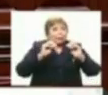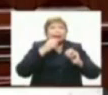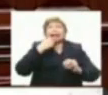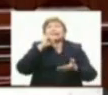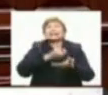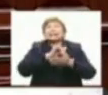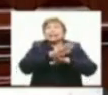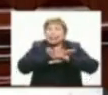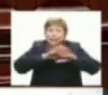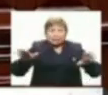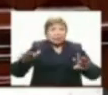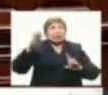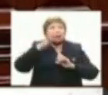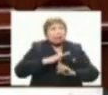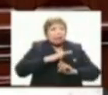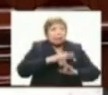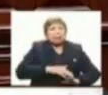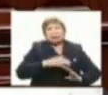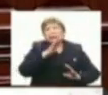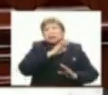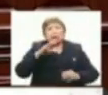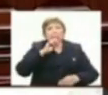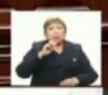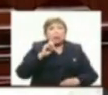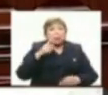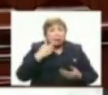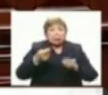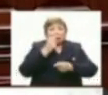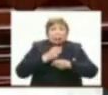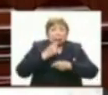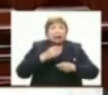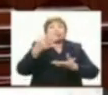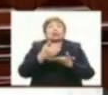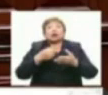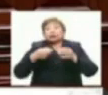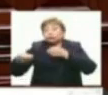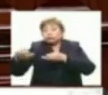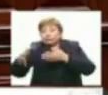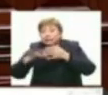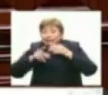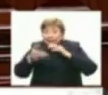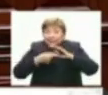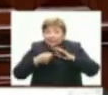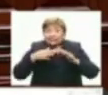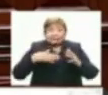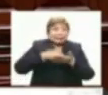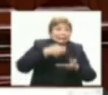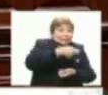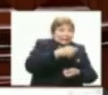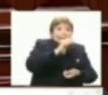que se acaben los abusos de los monopolios, de los consorcios que corrompen y cobran